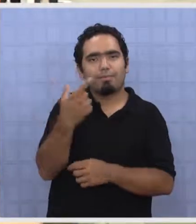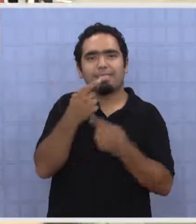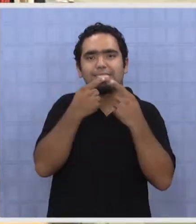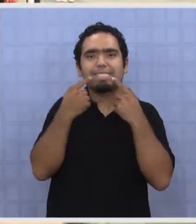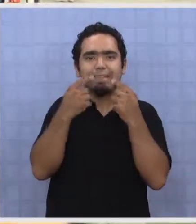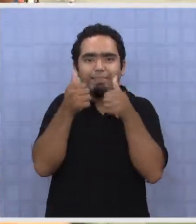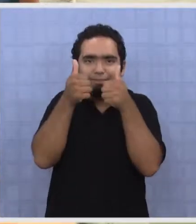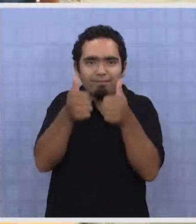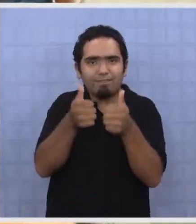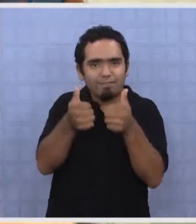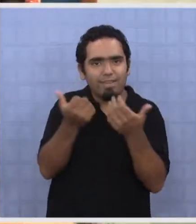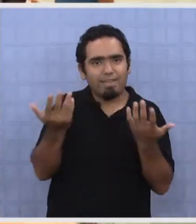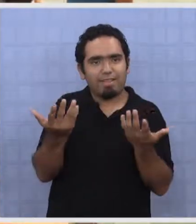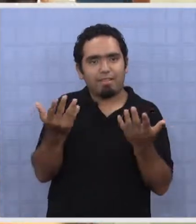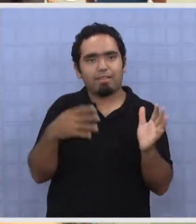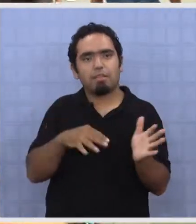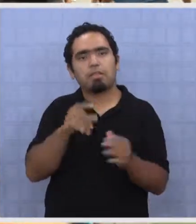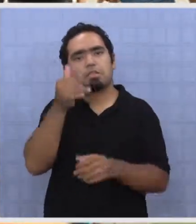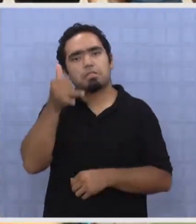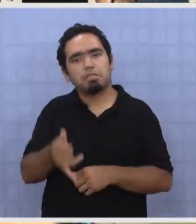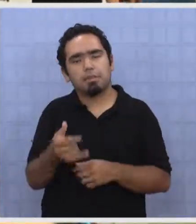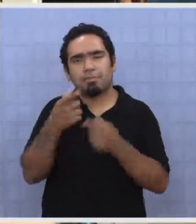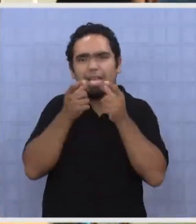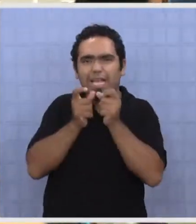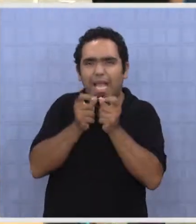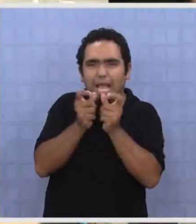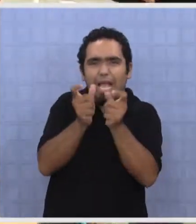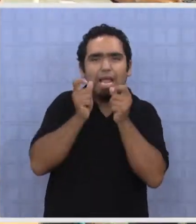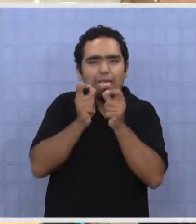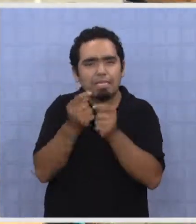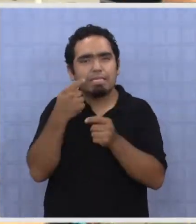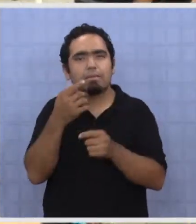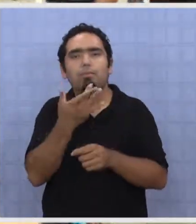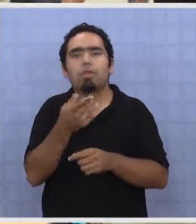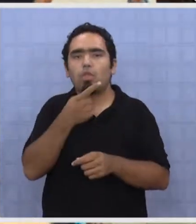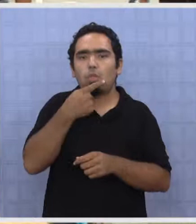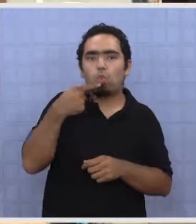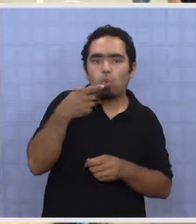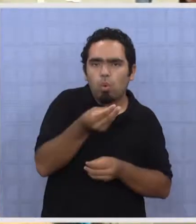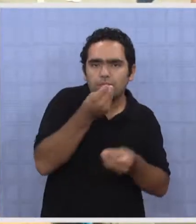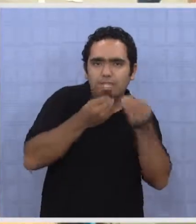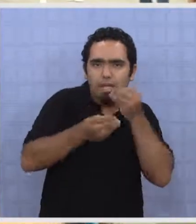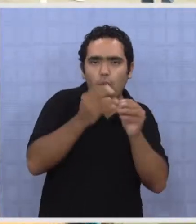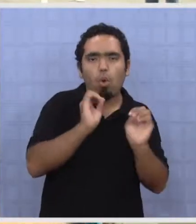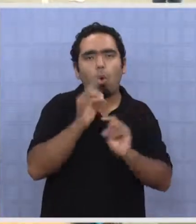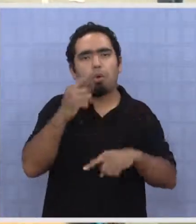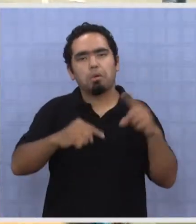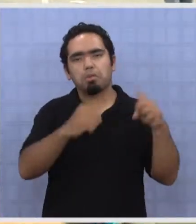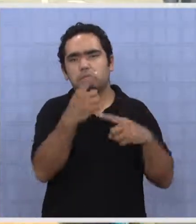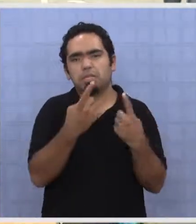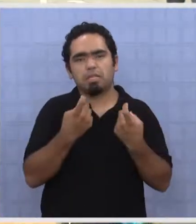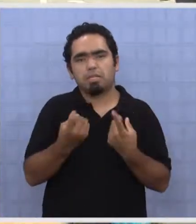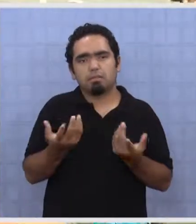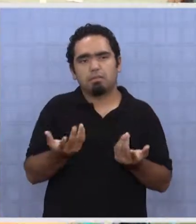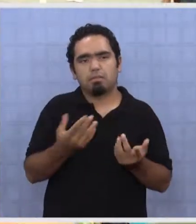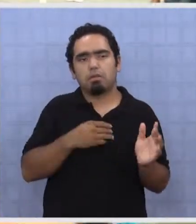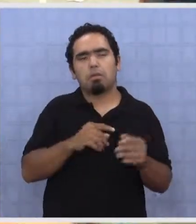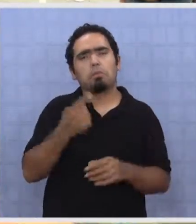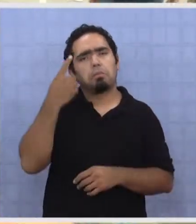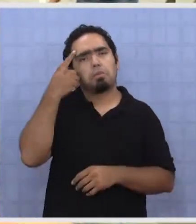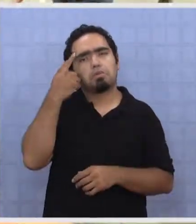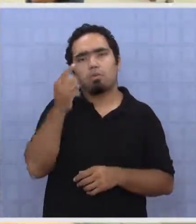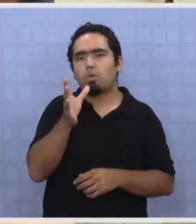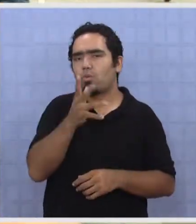dentadura y que siguen teniendo caries por temas como comer mucho dulce o cosas que no son necesarias. Pero no creo que seamos